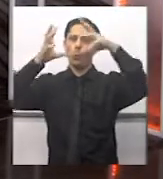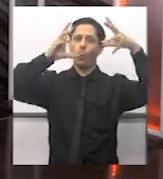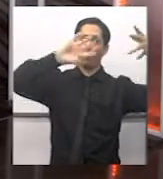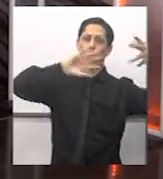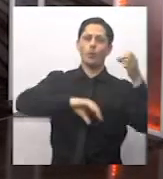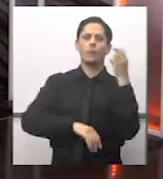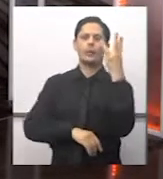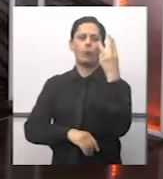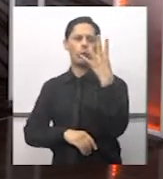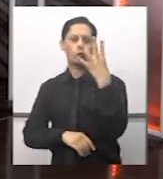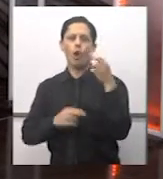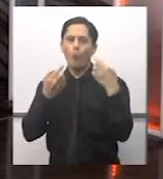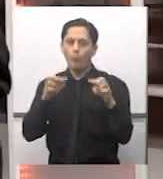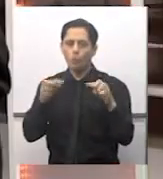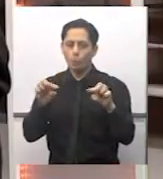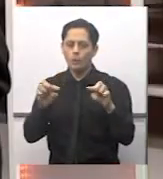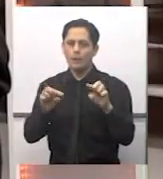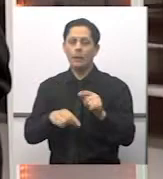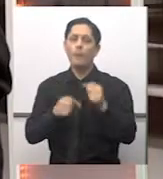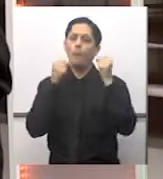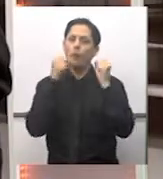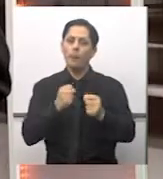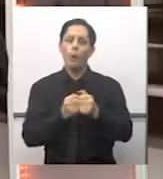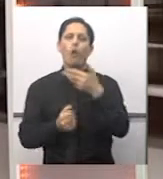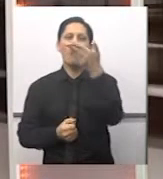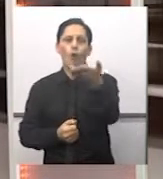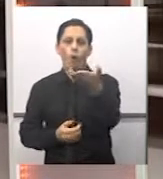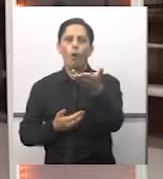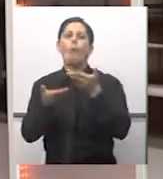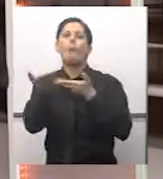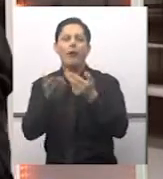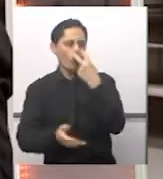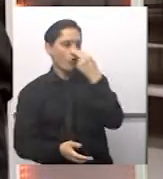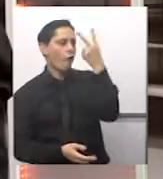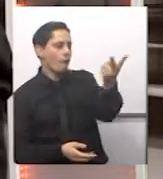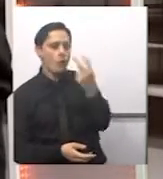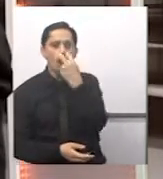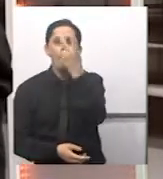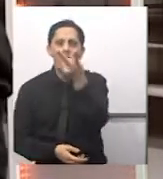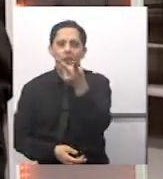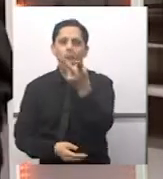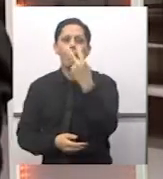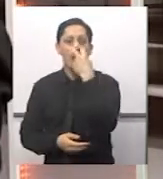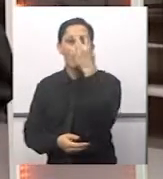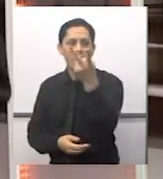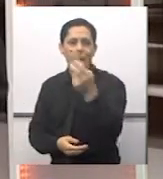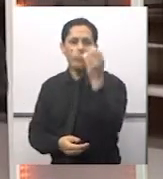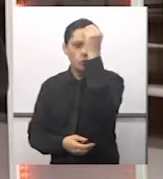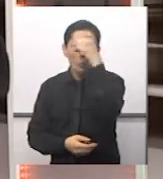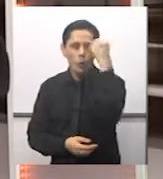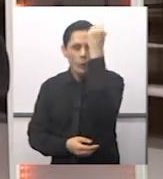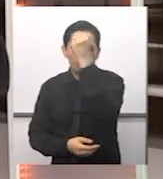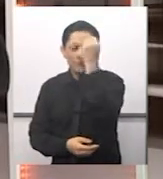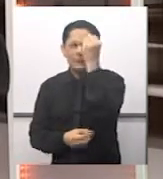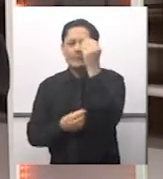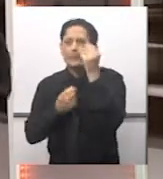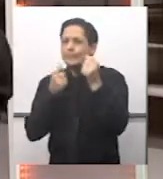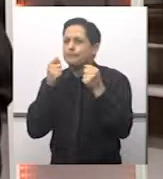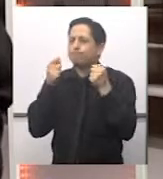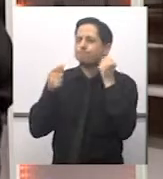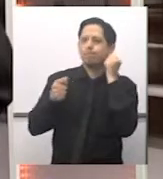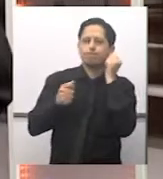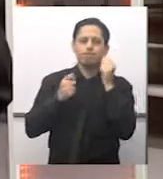fue sucesiva en 3 o 4 oportunidades donde tuvimos la posibilidad de compartir con usted en Quintero. Lo vimos, podemos señalarlo, vimos su preocupación,